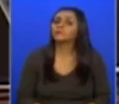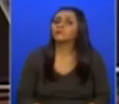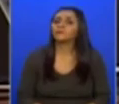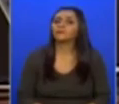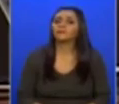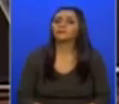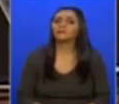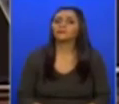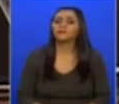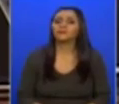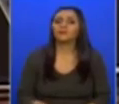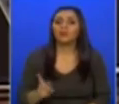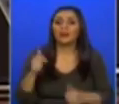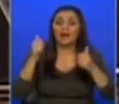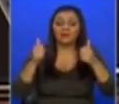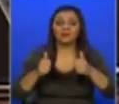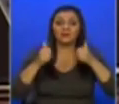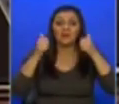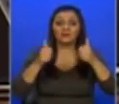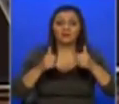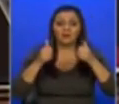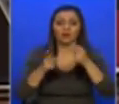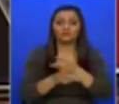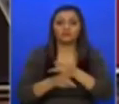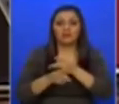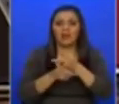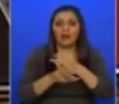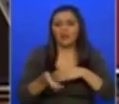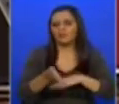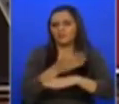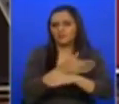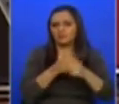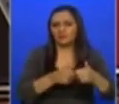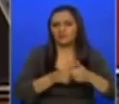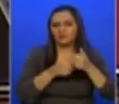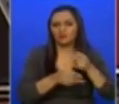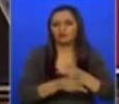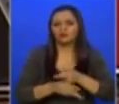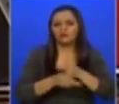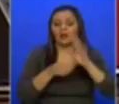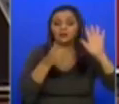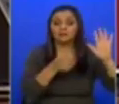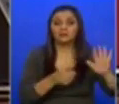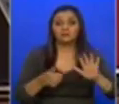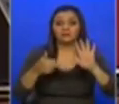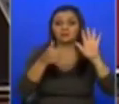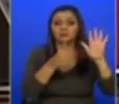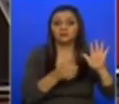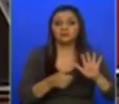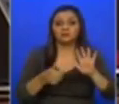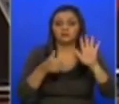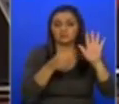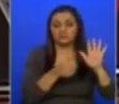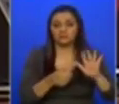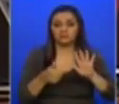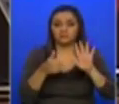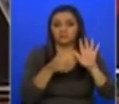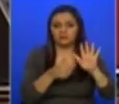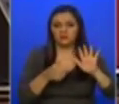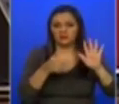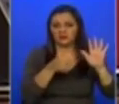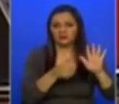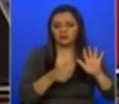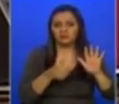directora, además de haber sido candidata social cristiana concejal, o sea, de los tantos líderes y liderezas que tienen eh la partidocracia en los barrios,